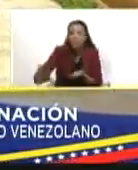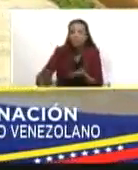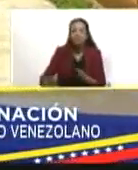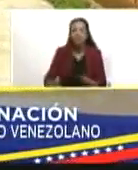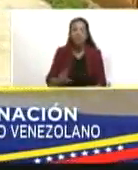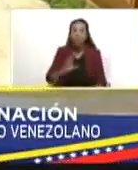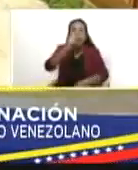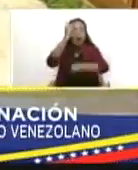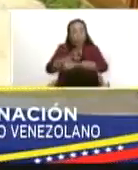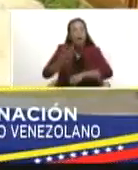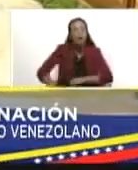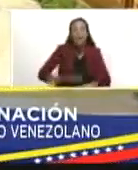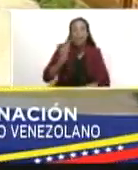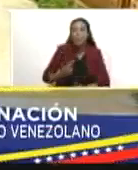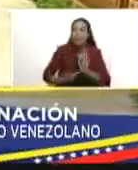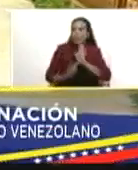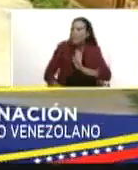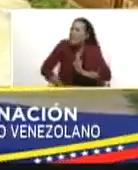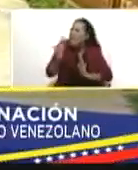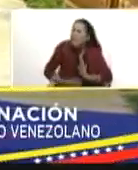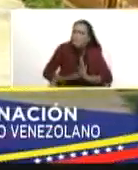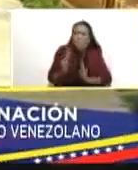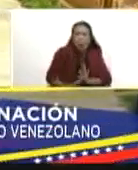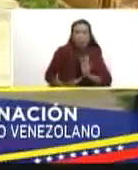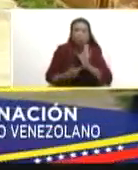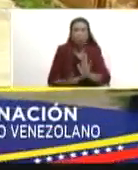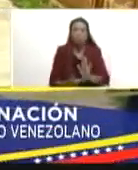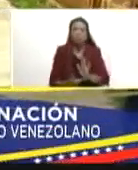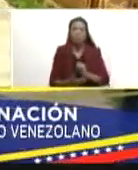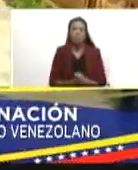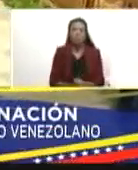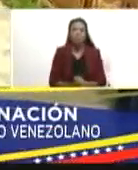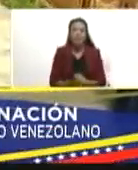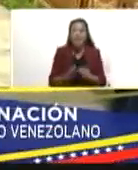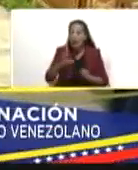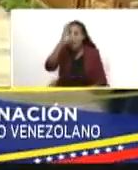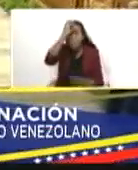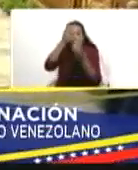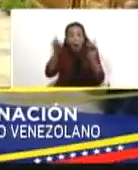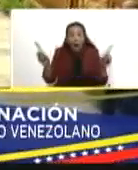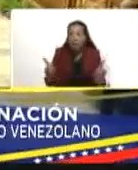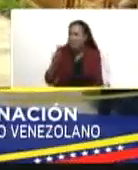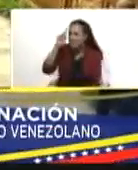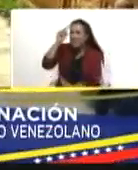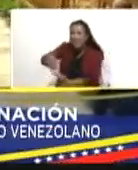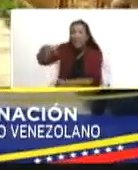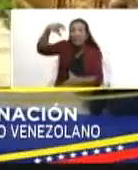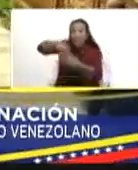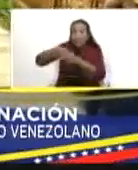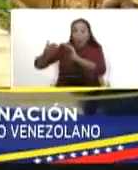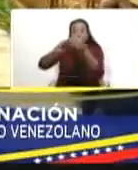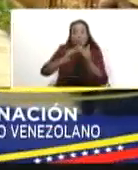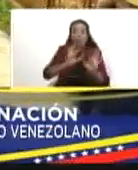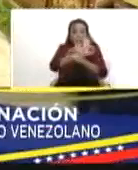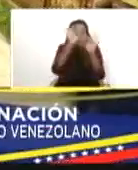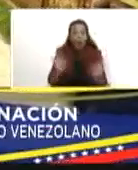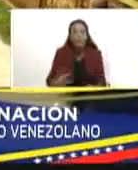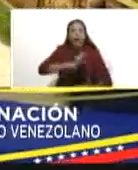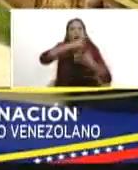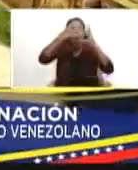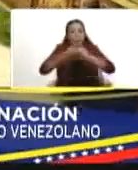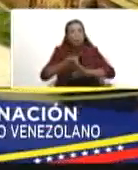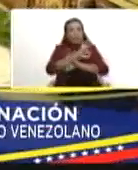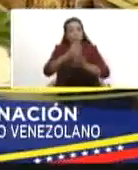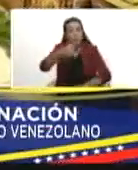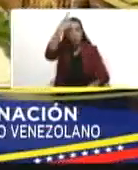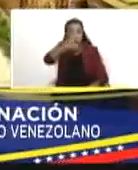Ultra prioridad la democracia directa debe ser legítima en su forma y coherente en su